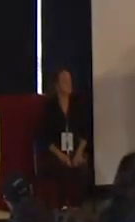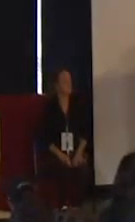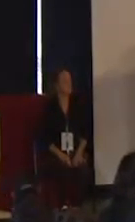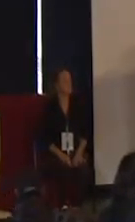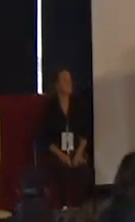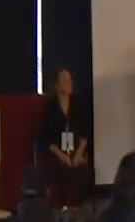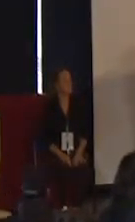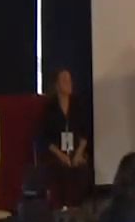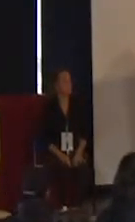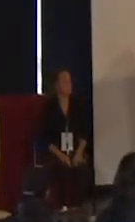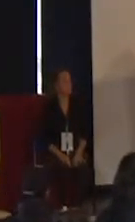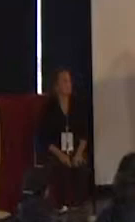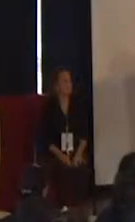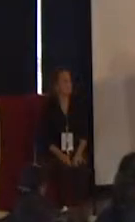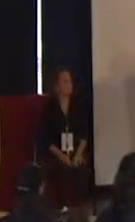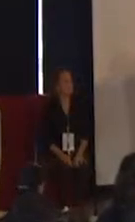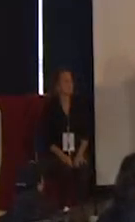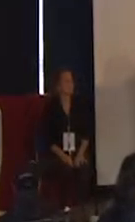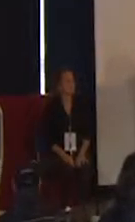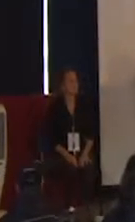En la boca.